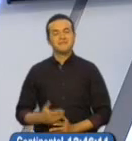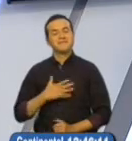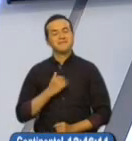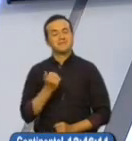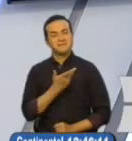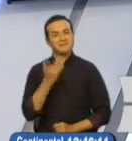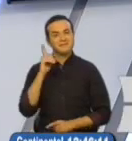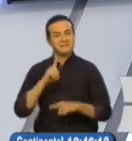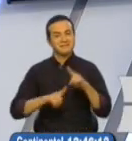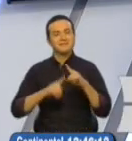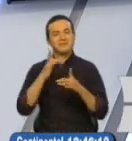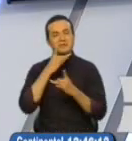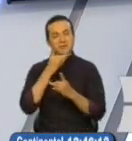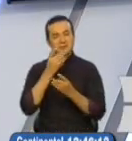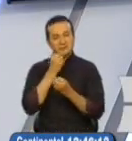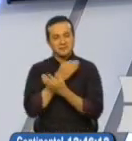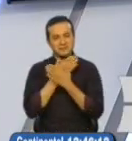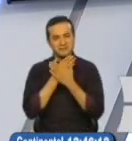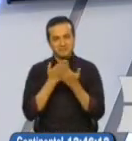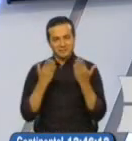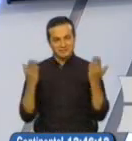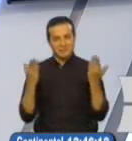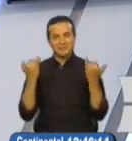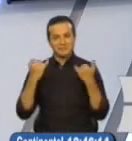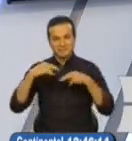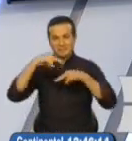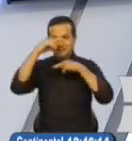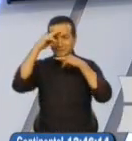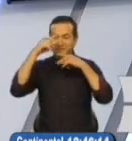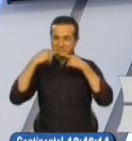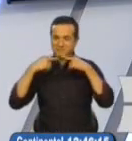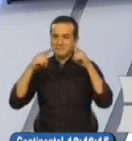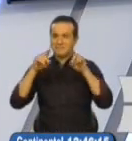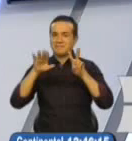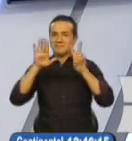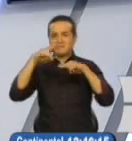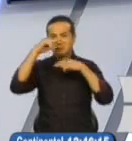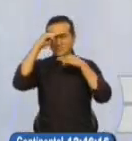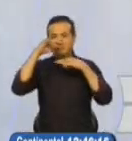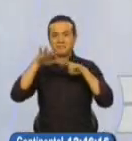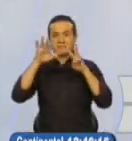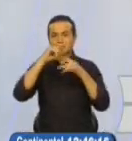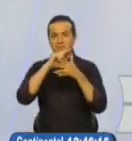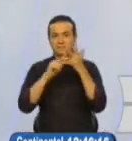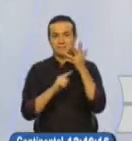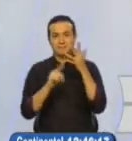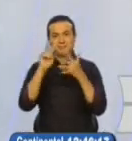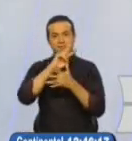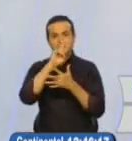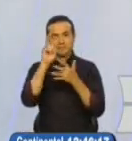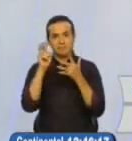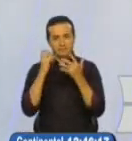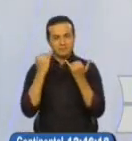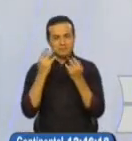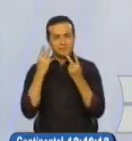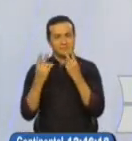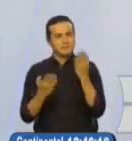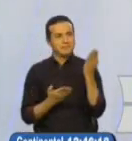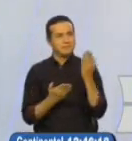¿Qué tal, amigos televidentes? Un gusto poder compartir con ustedes este espacio de Noticias 7. Vamos de inmediato con lo mejor de la información en este